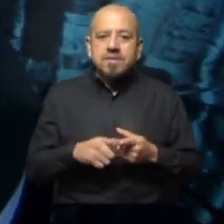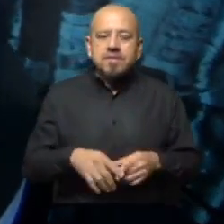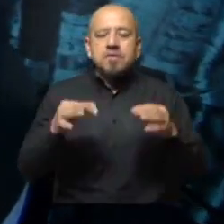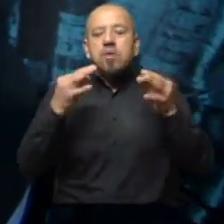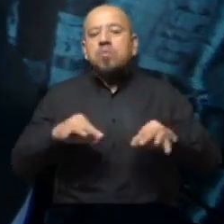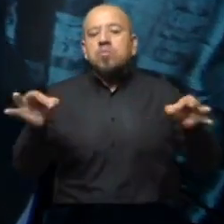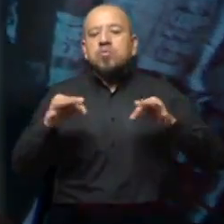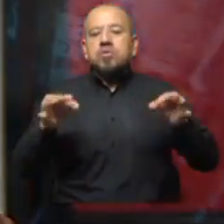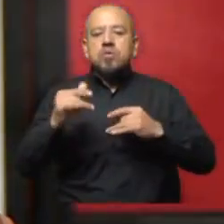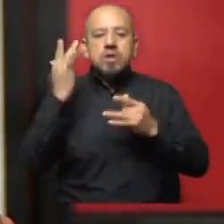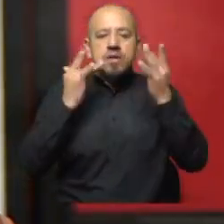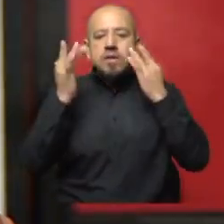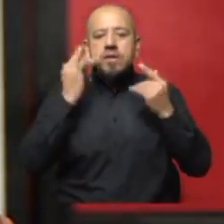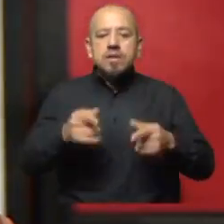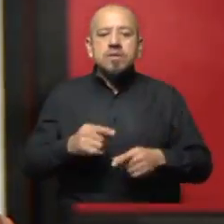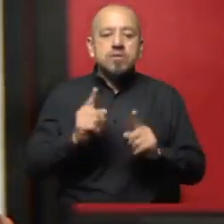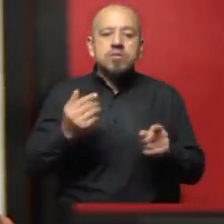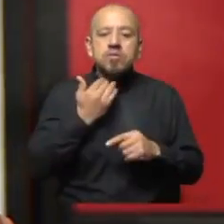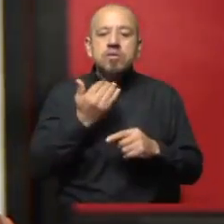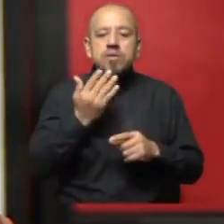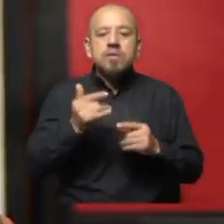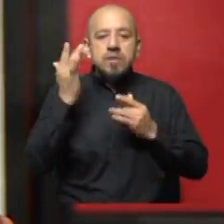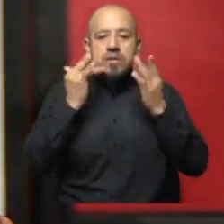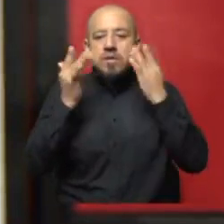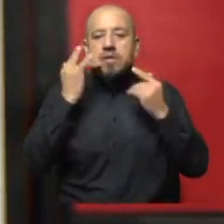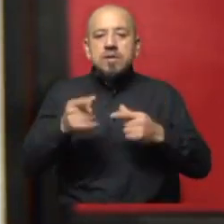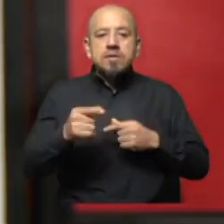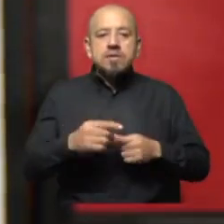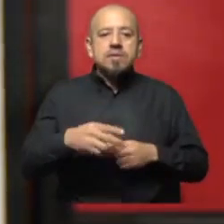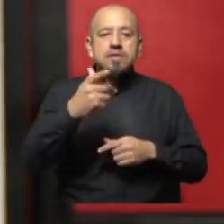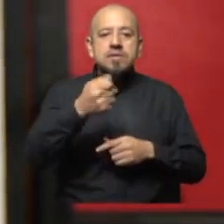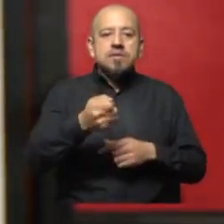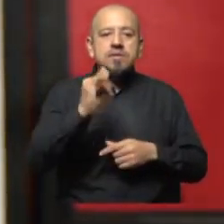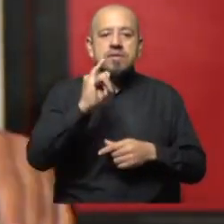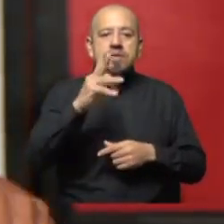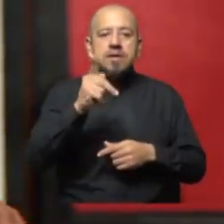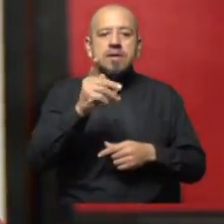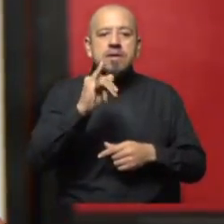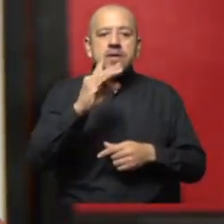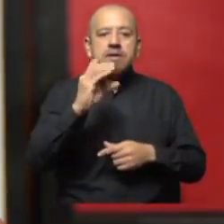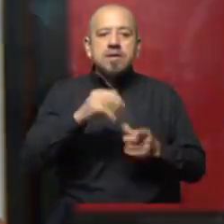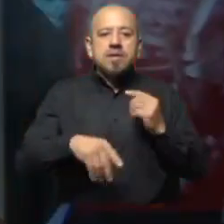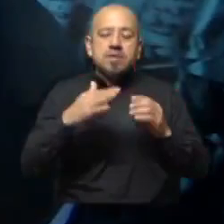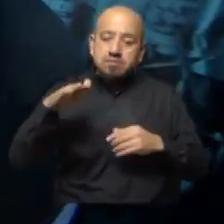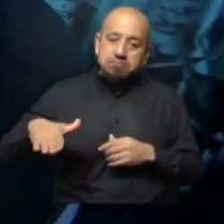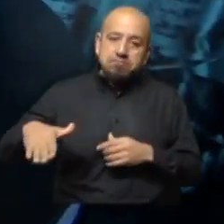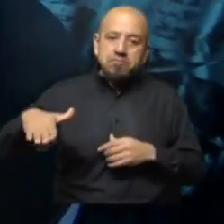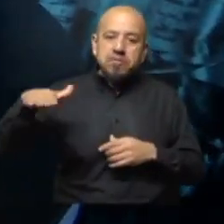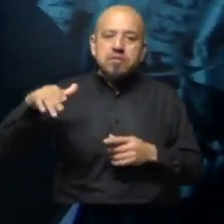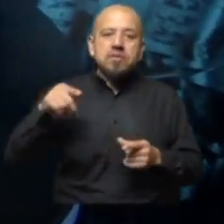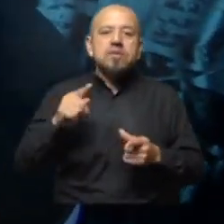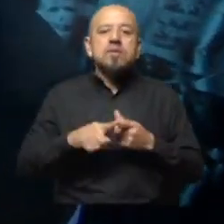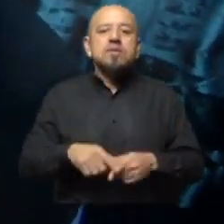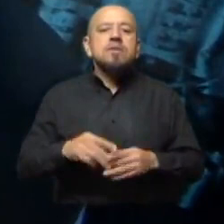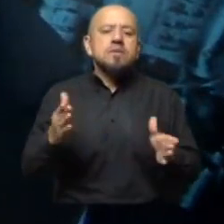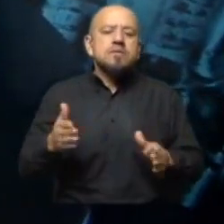cocinero artista está yo no lo sabía lo de artista marcial de aikido es verdad también desde muy chico si de mujer me